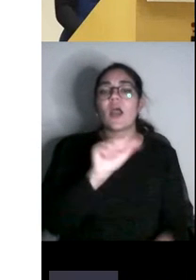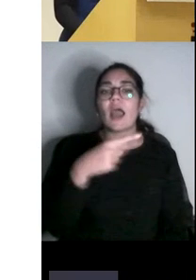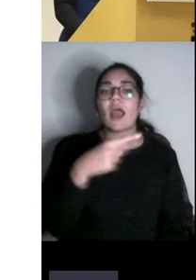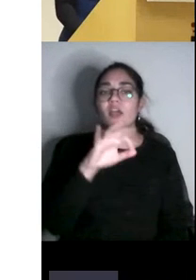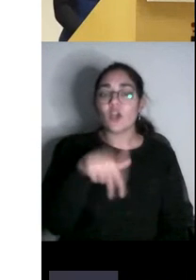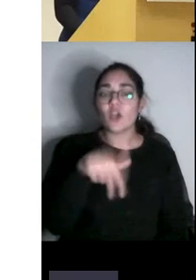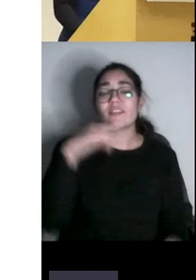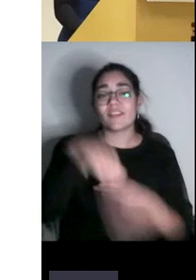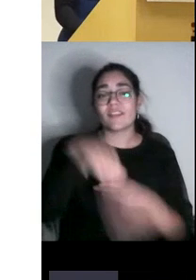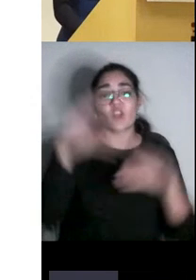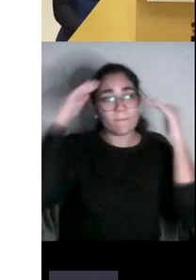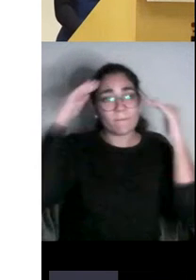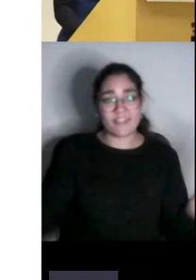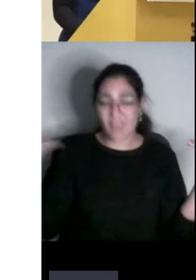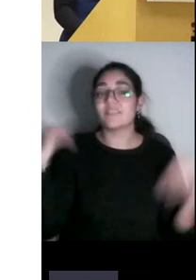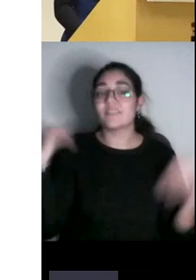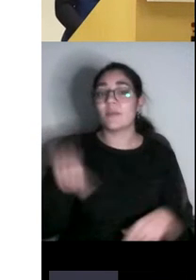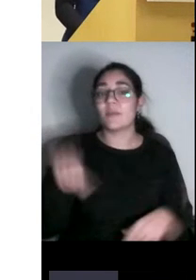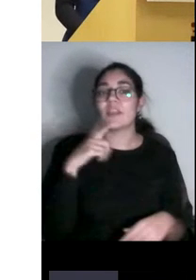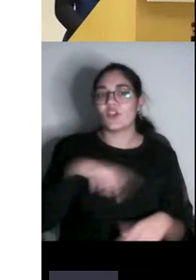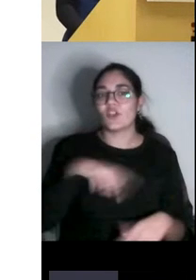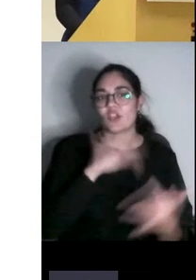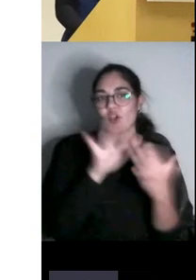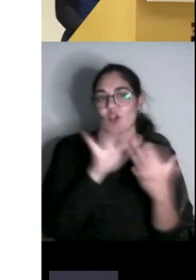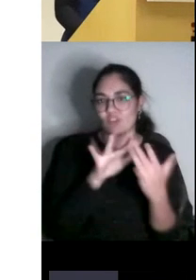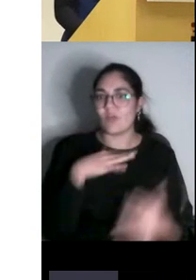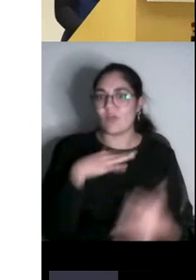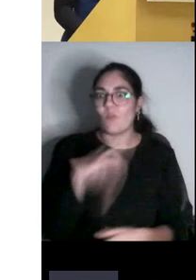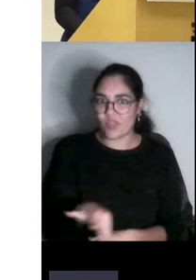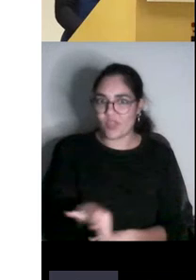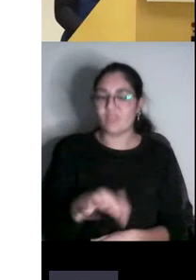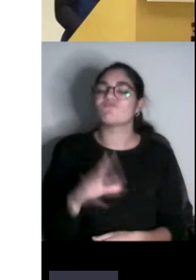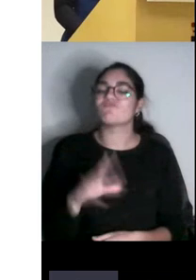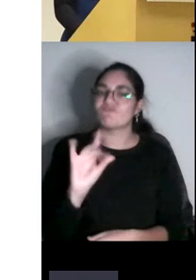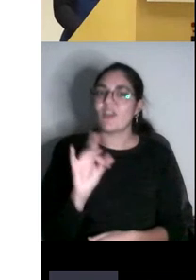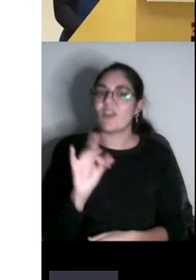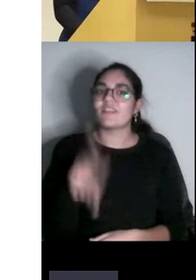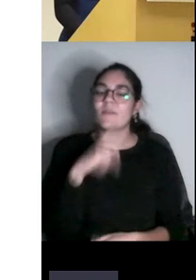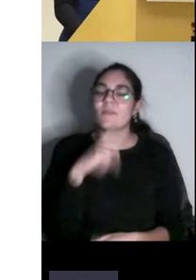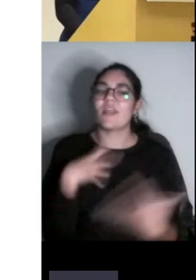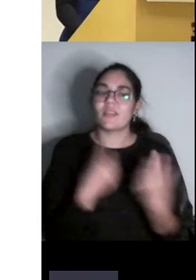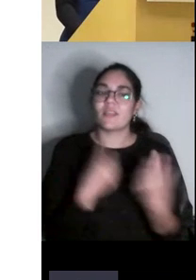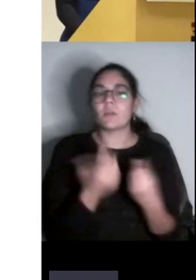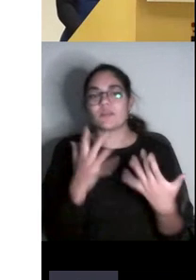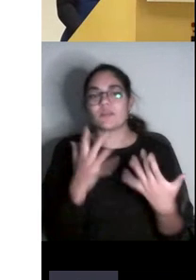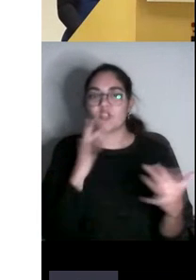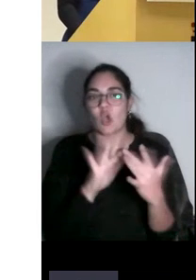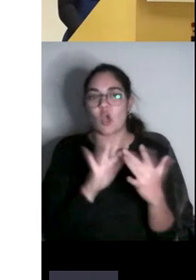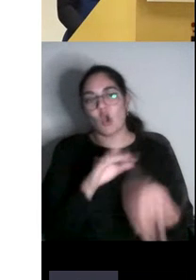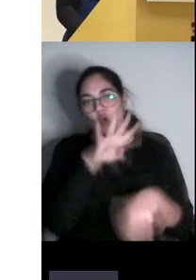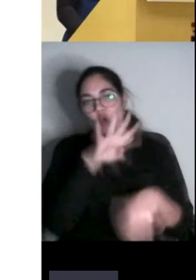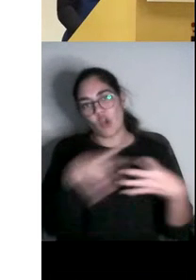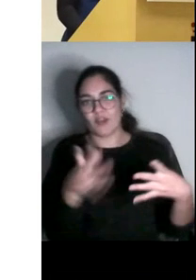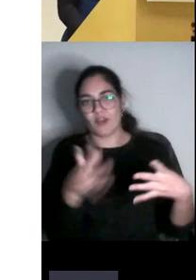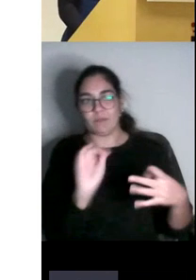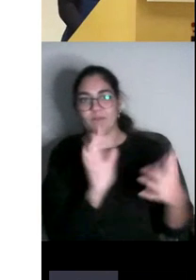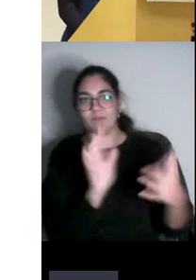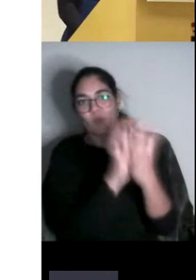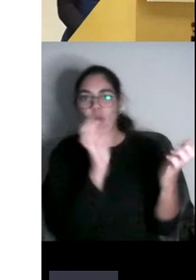contactar con ella en horario en horario más o menos bueno para las partes